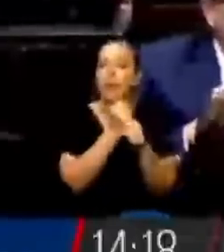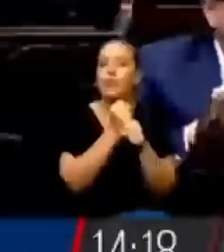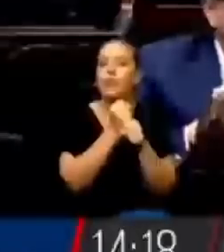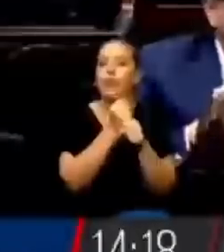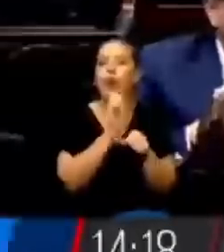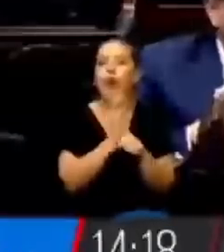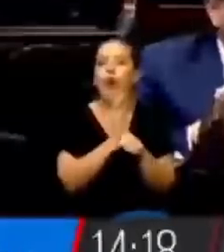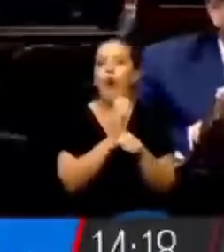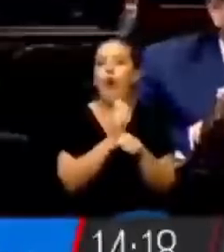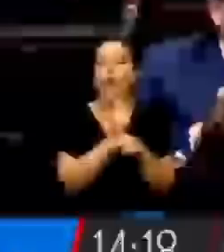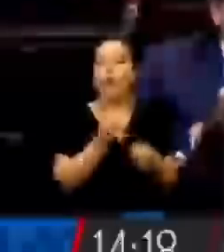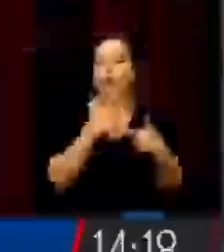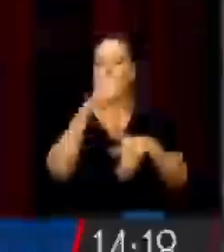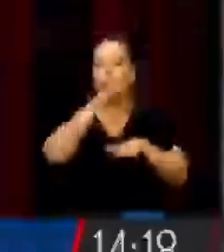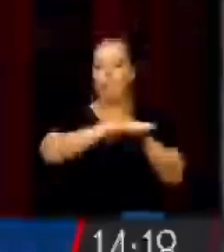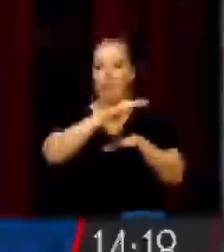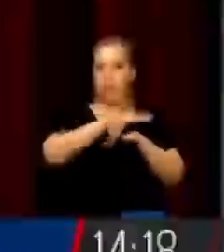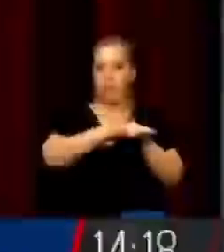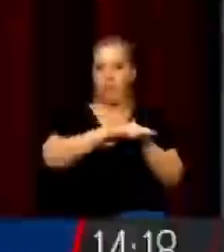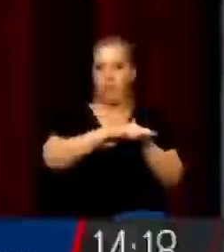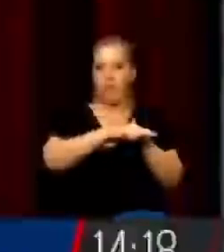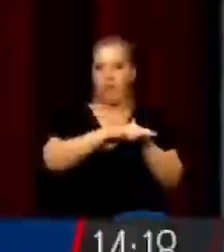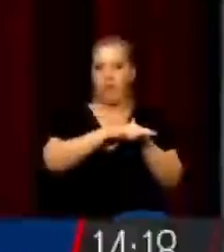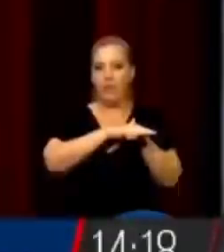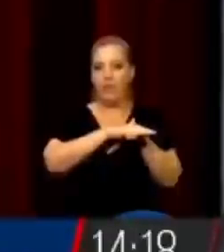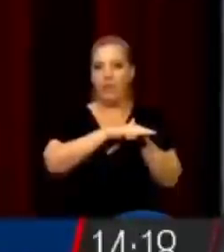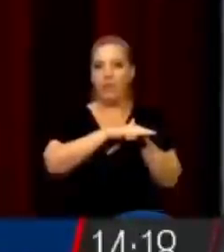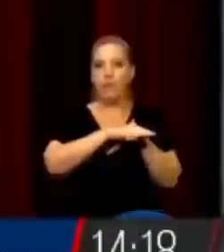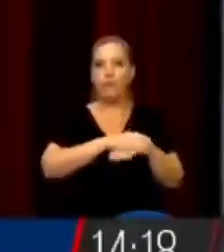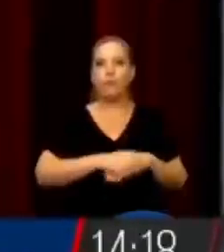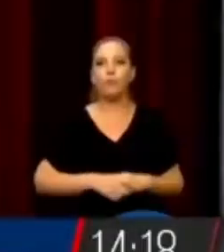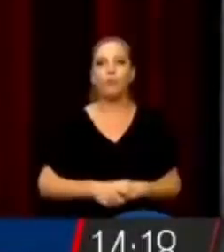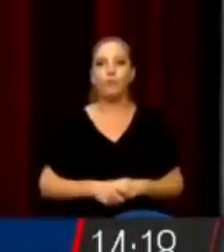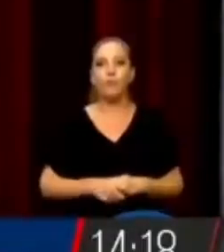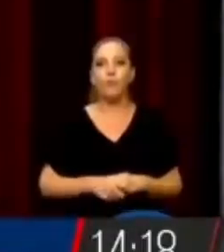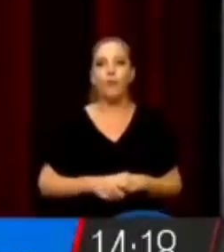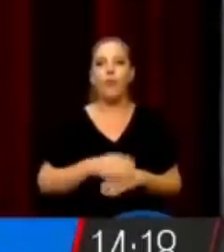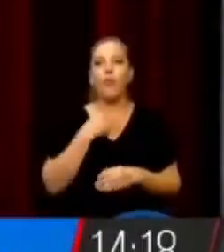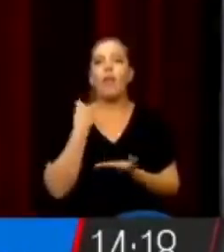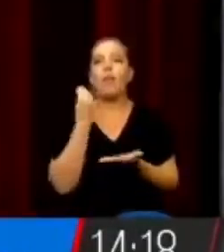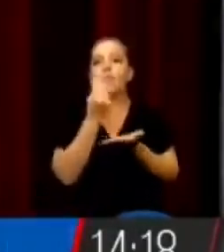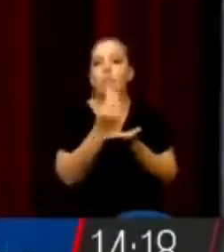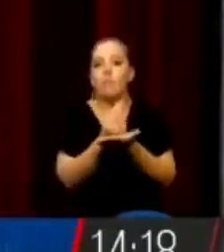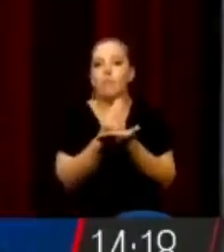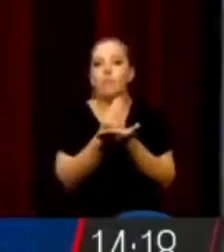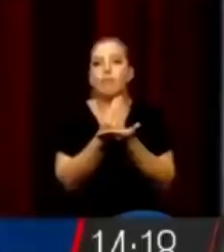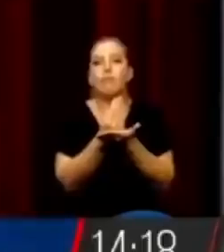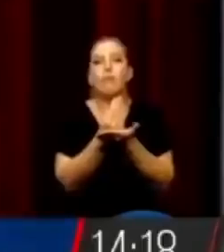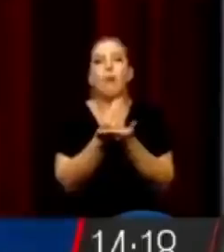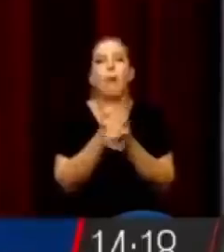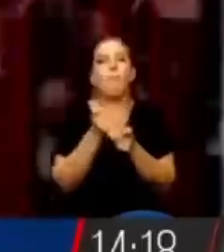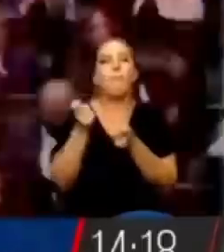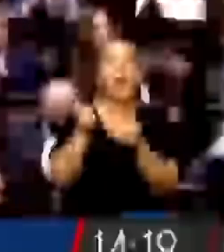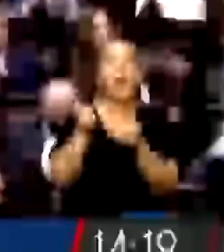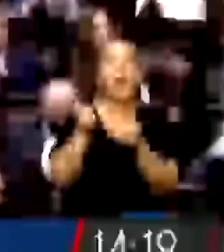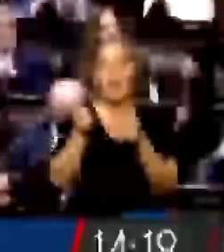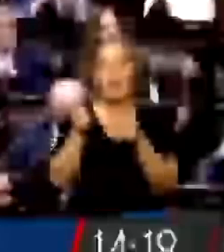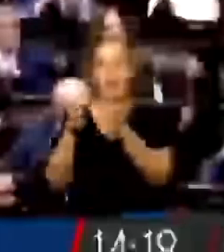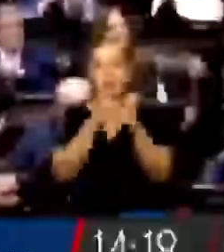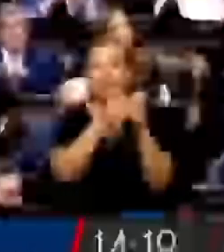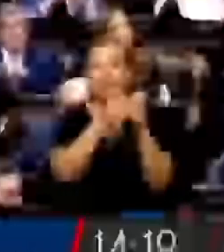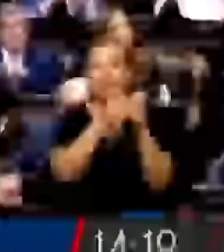palabras. Lo mismo pasó con uno de los jefes de la bancada de la oposición, diciendo nosotros solo vamos a apoyar si hay